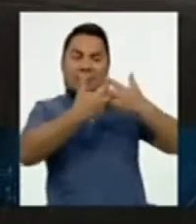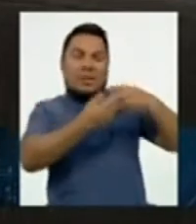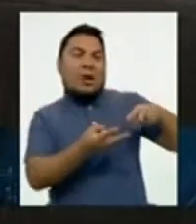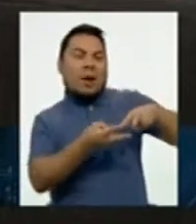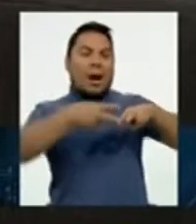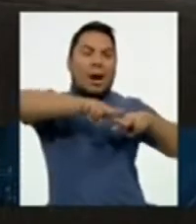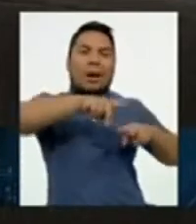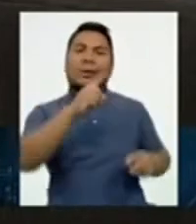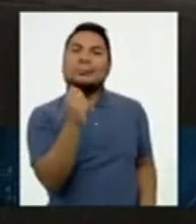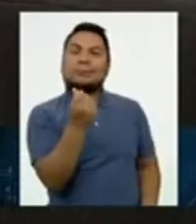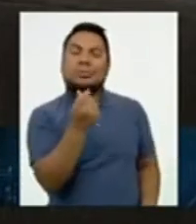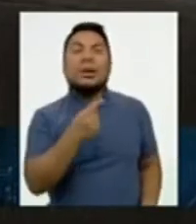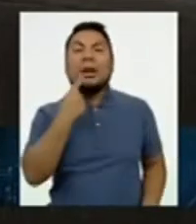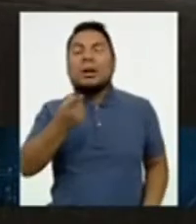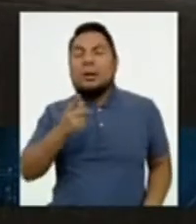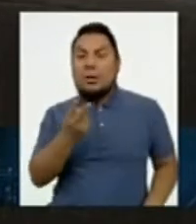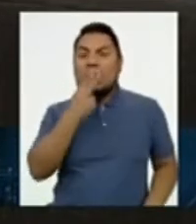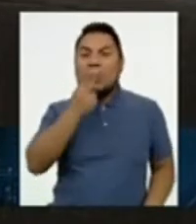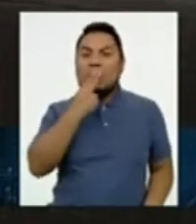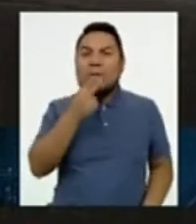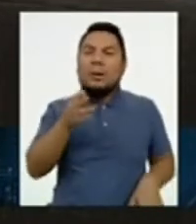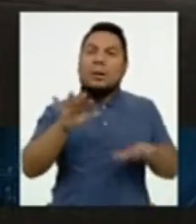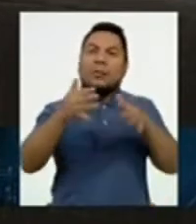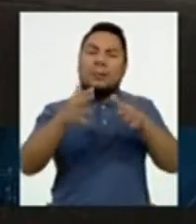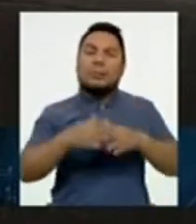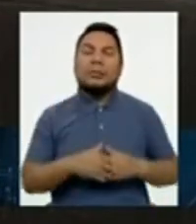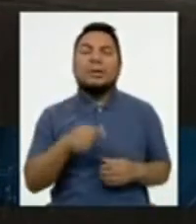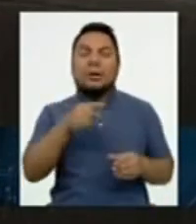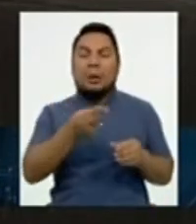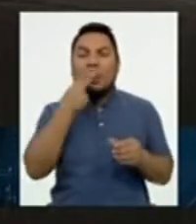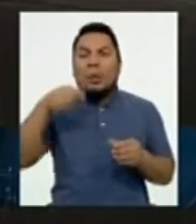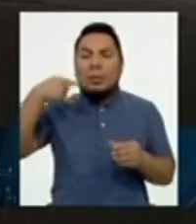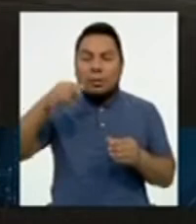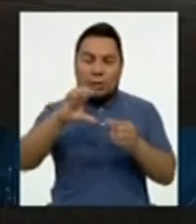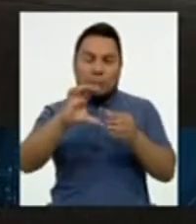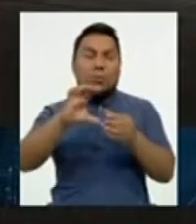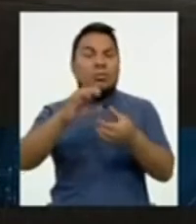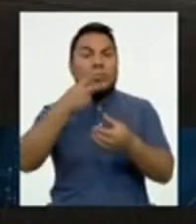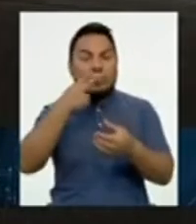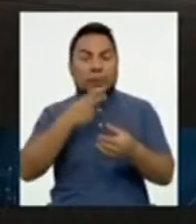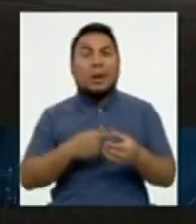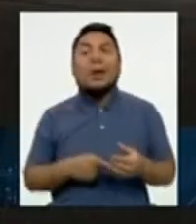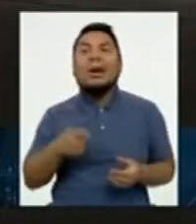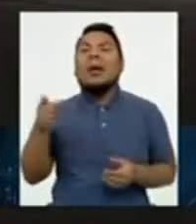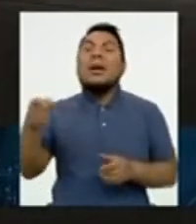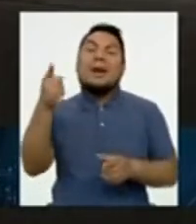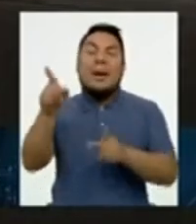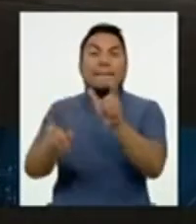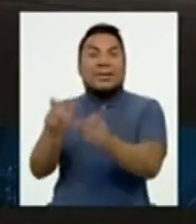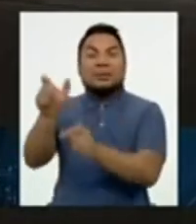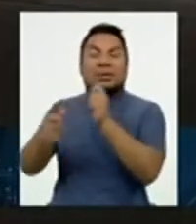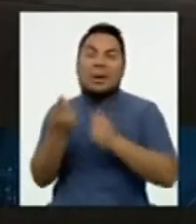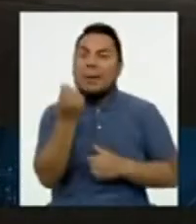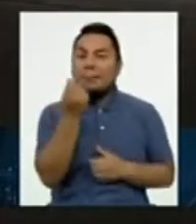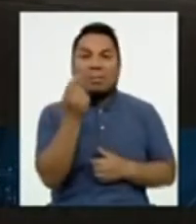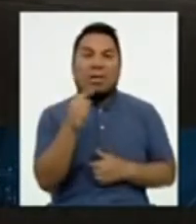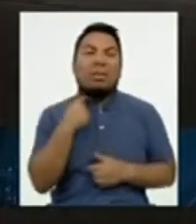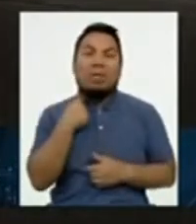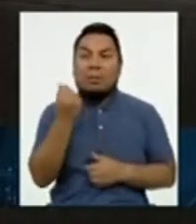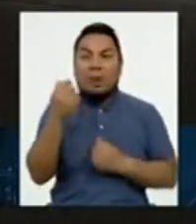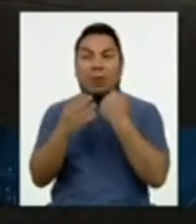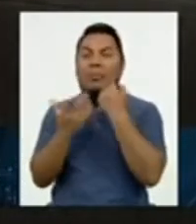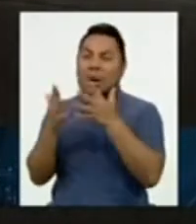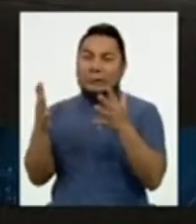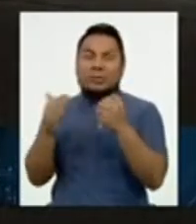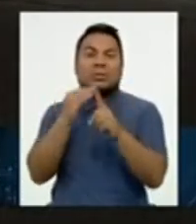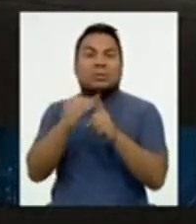20 cigarrillos significará que los que no tienen dinero, especialmente los de menos recursos,